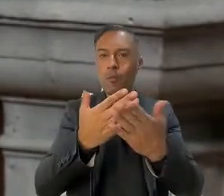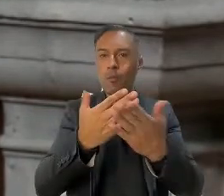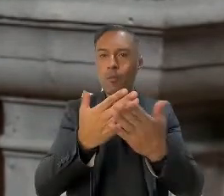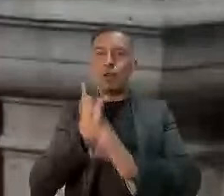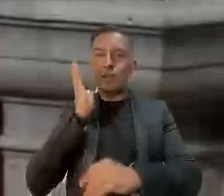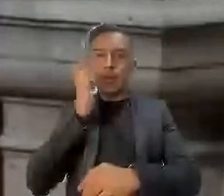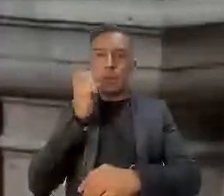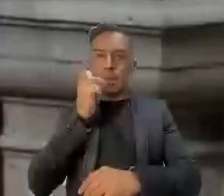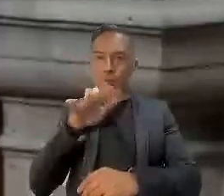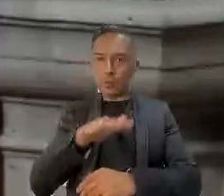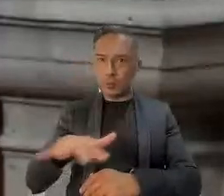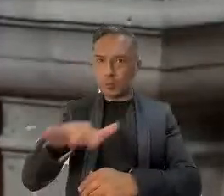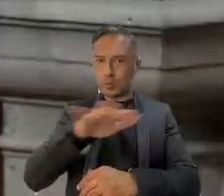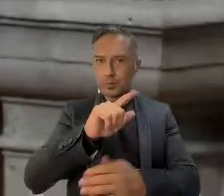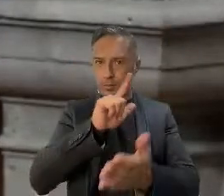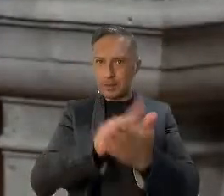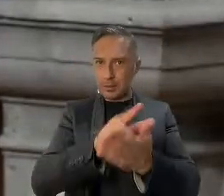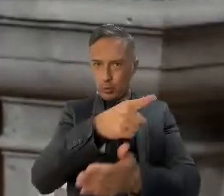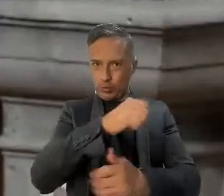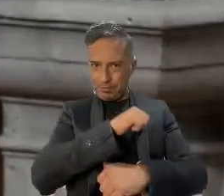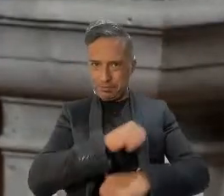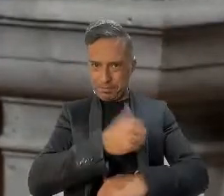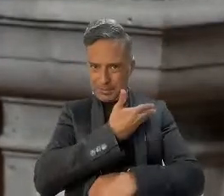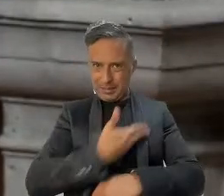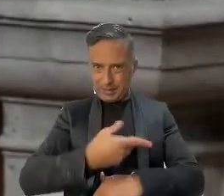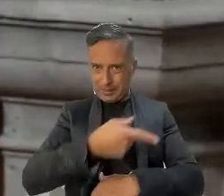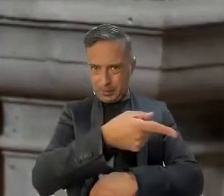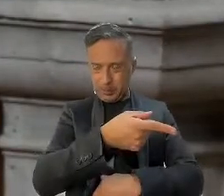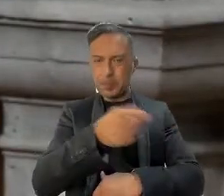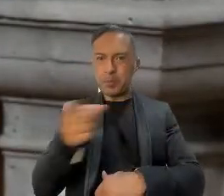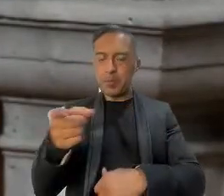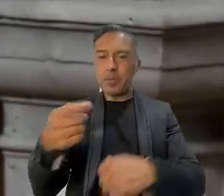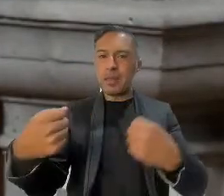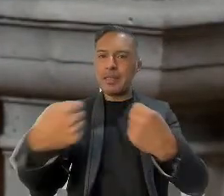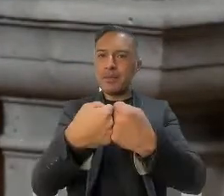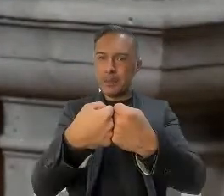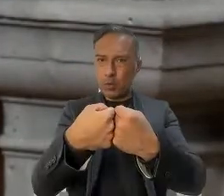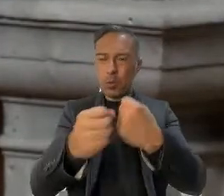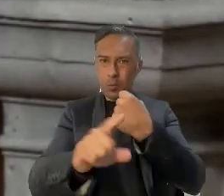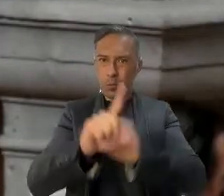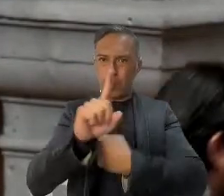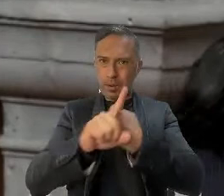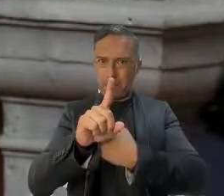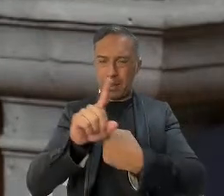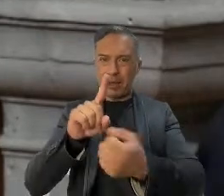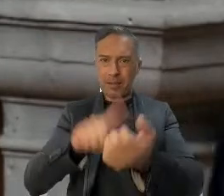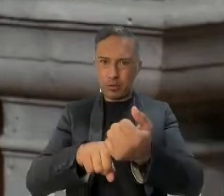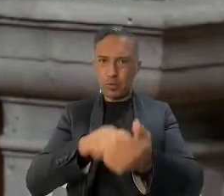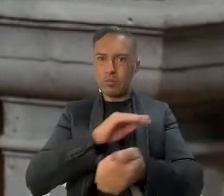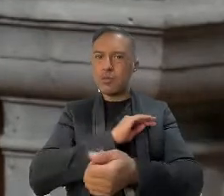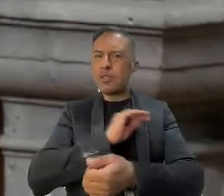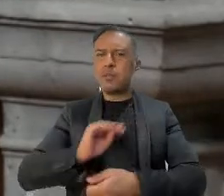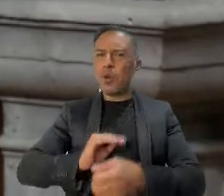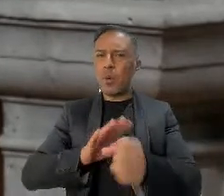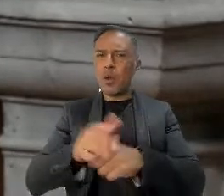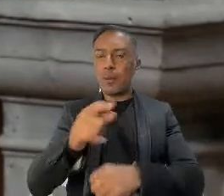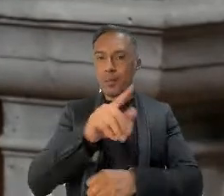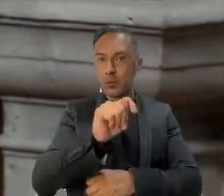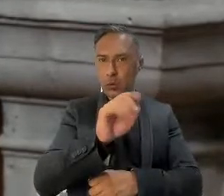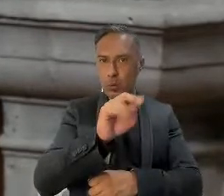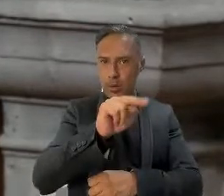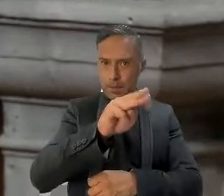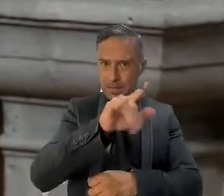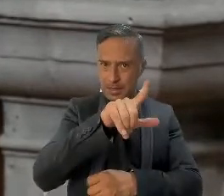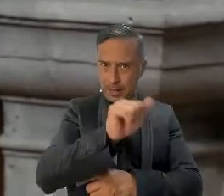México, que usted dignamente preside, para la solución del diferendo limítrofe intermunicipal entre el municipio de Tonanitla, el